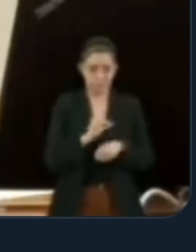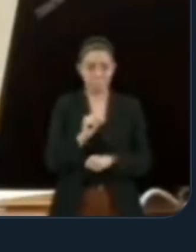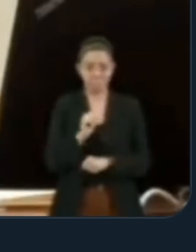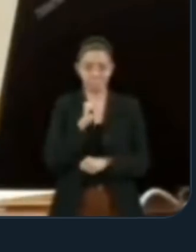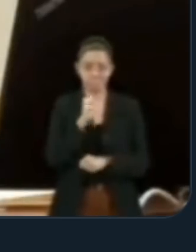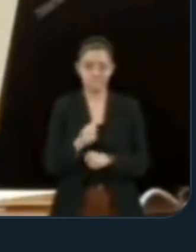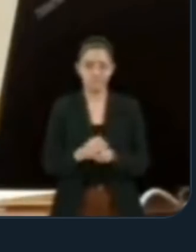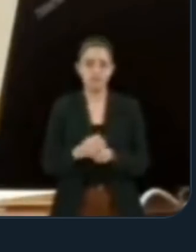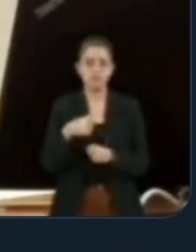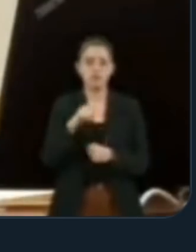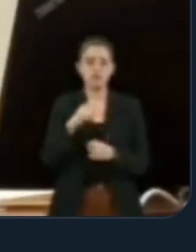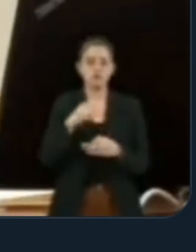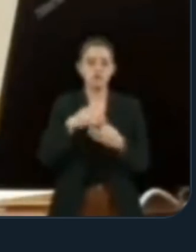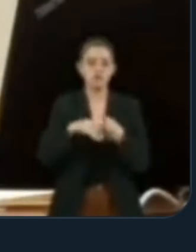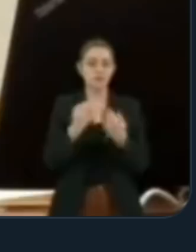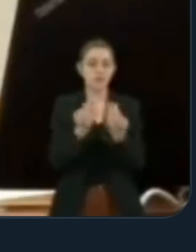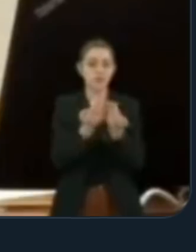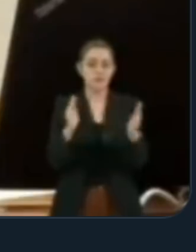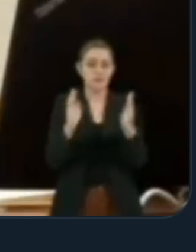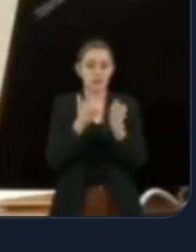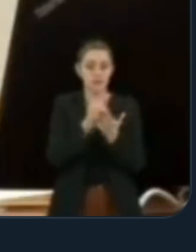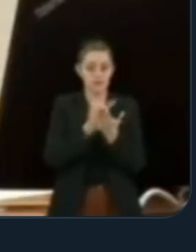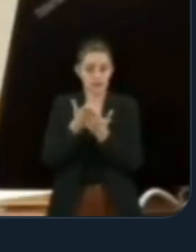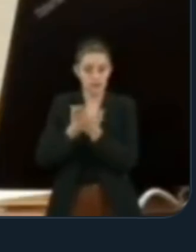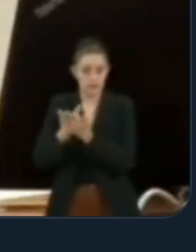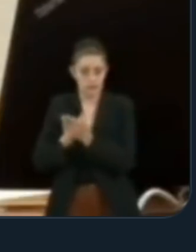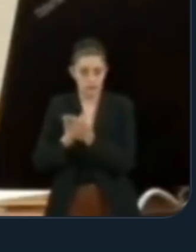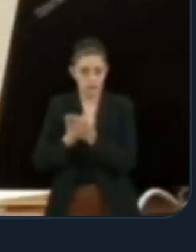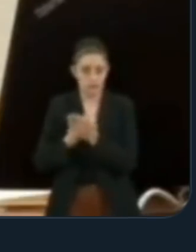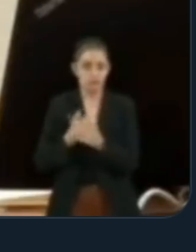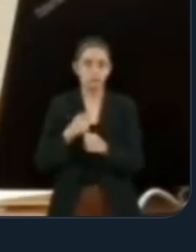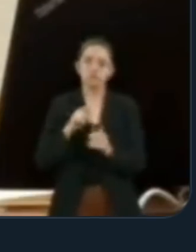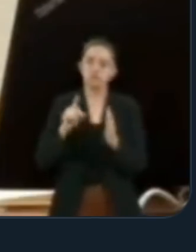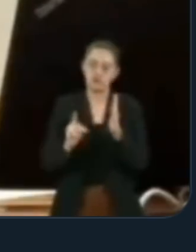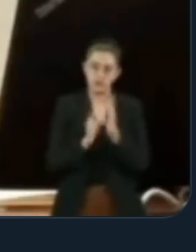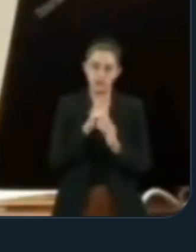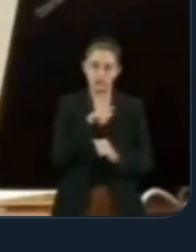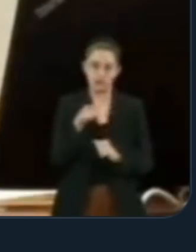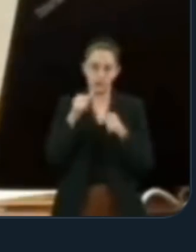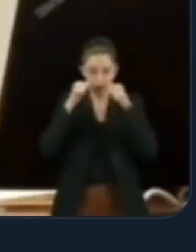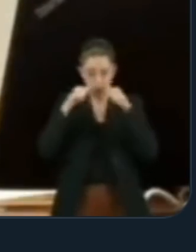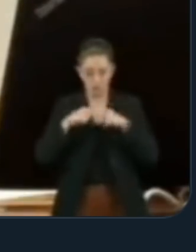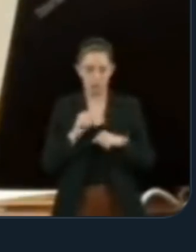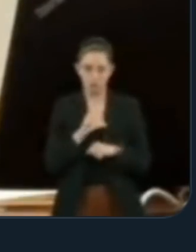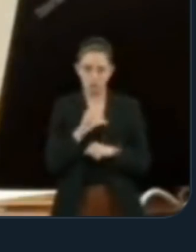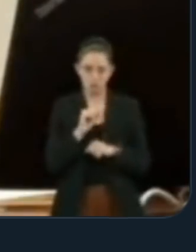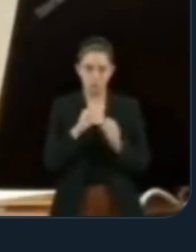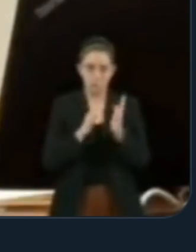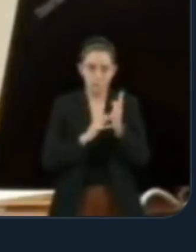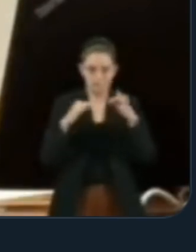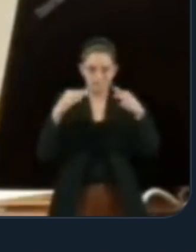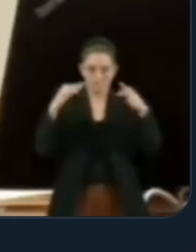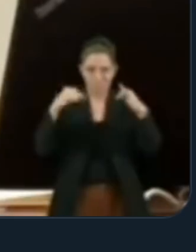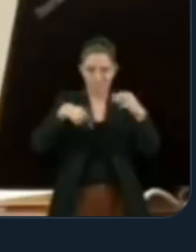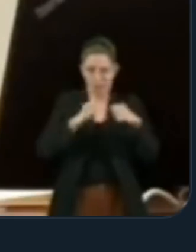Pero todas las listas de las casillas, y tal vez vale la pena de nuevo, en lugar de escucharse a sí mismos, leer los documentos que se aprueban en este